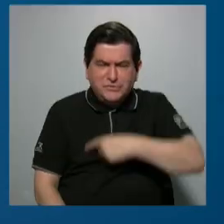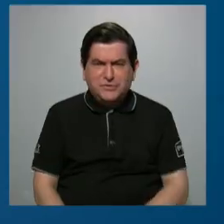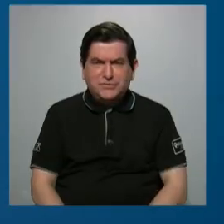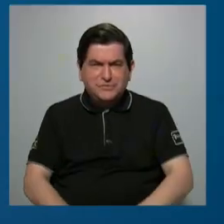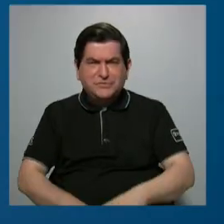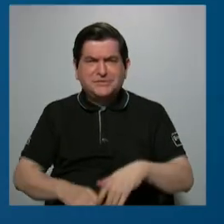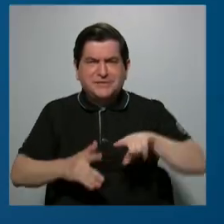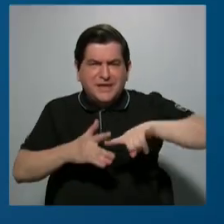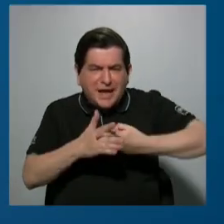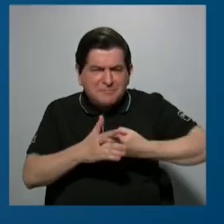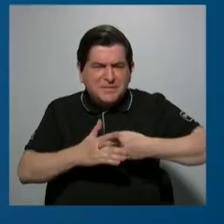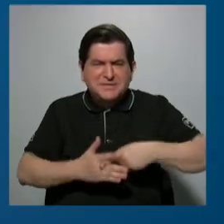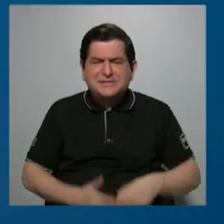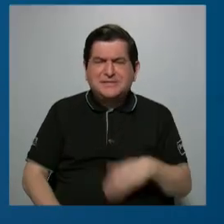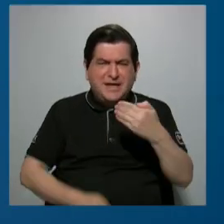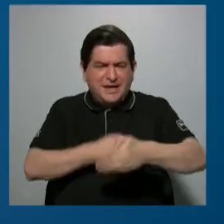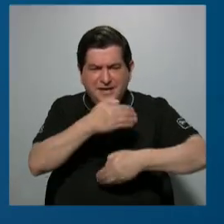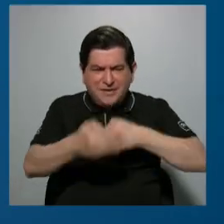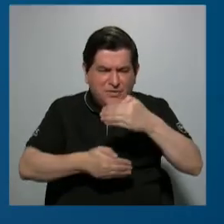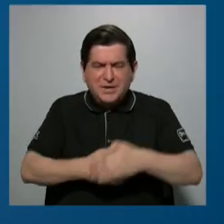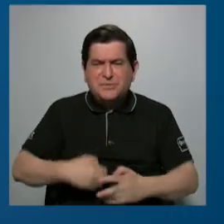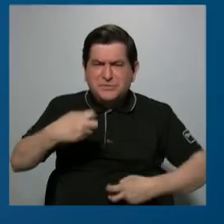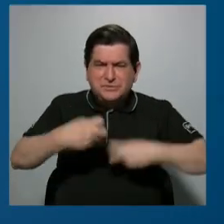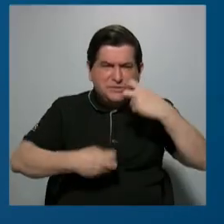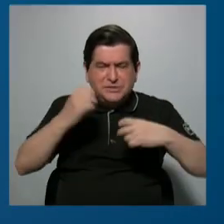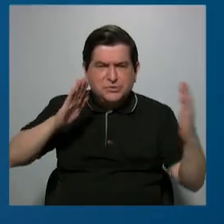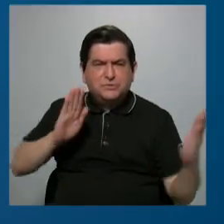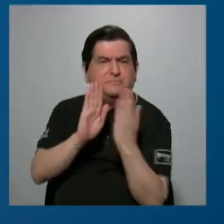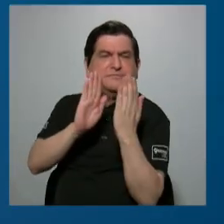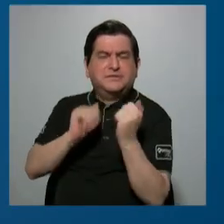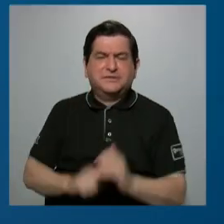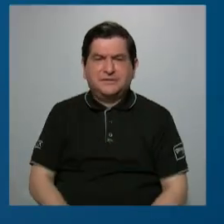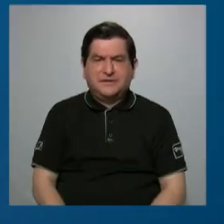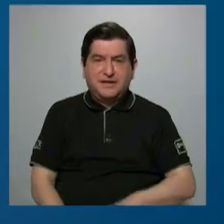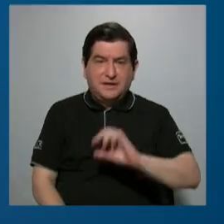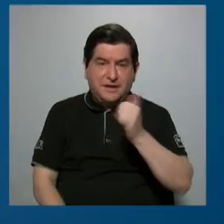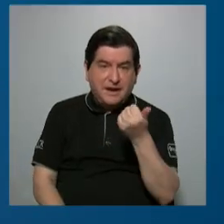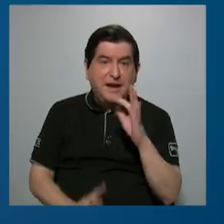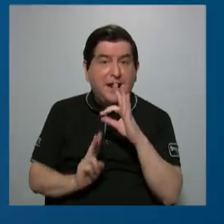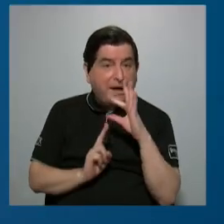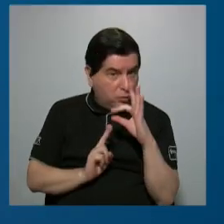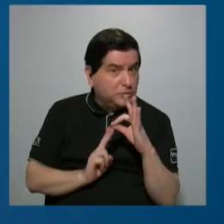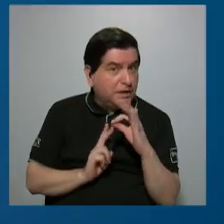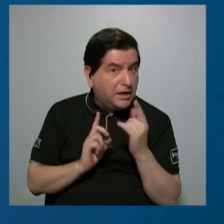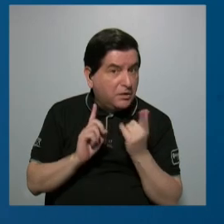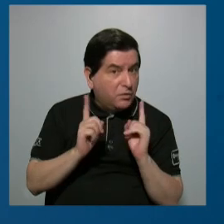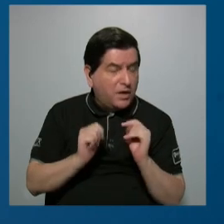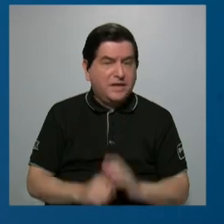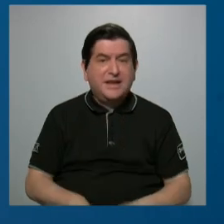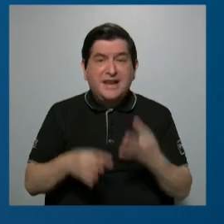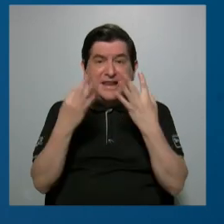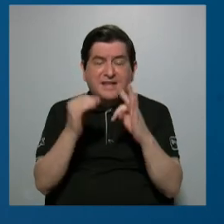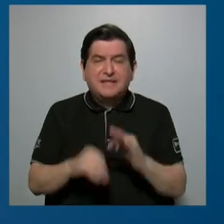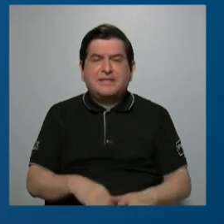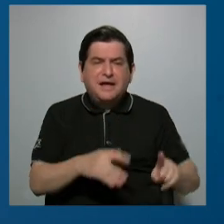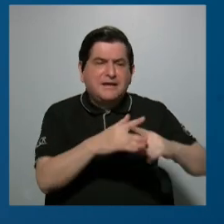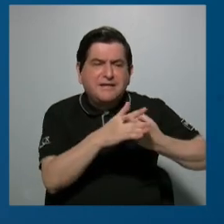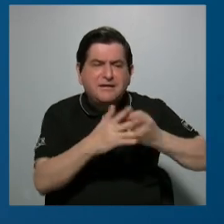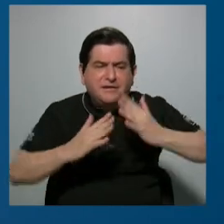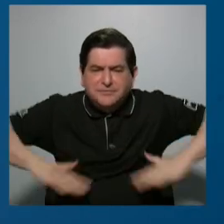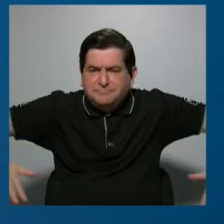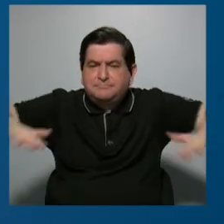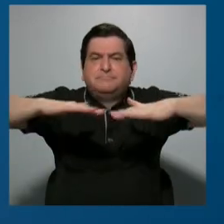cómo comenzar a lidiar con estos problemas. La otra opción era tratar de mejorar el entorno,